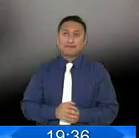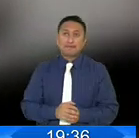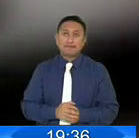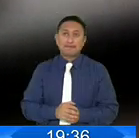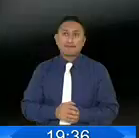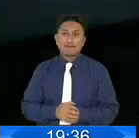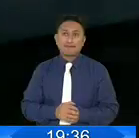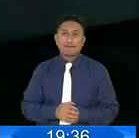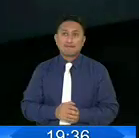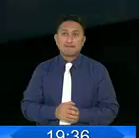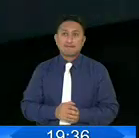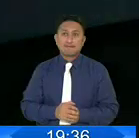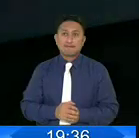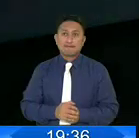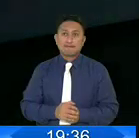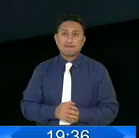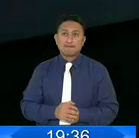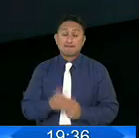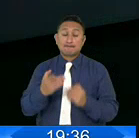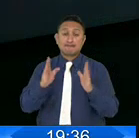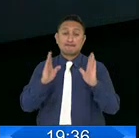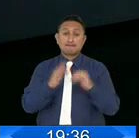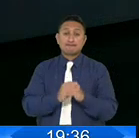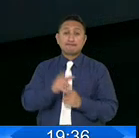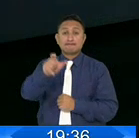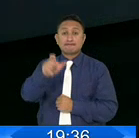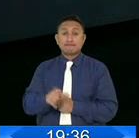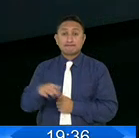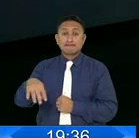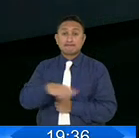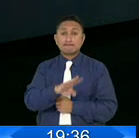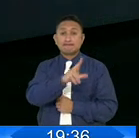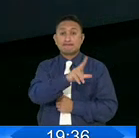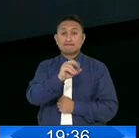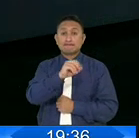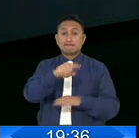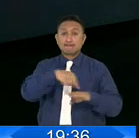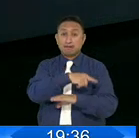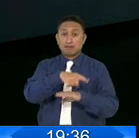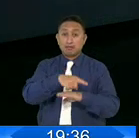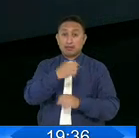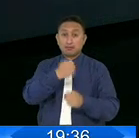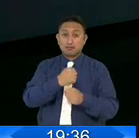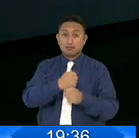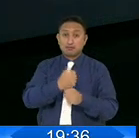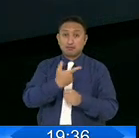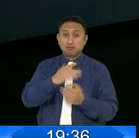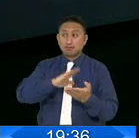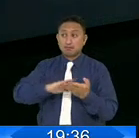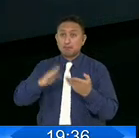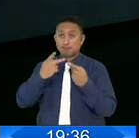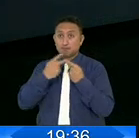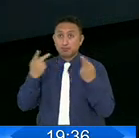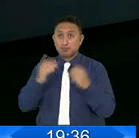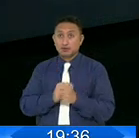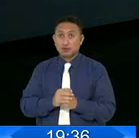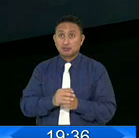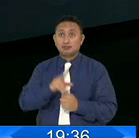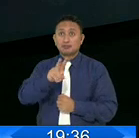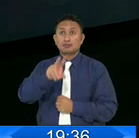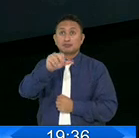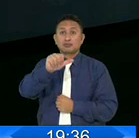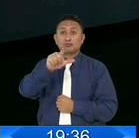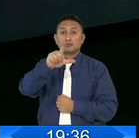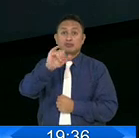Jaramillo. Mucha atención, un sujeto deberá cumplir 30 horas de trabajo comunitario y pedir disculpas públicas a Valiente.